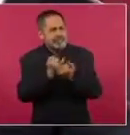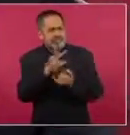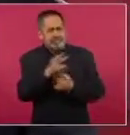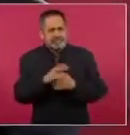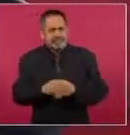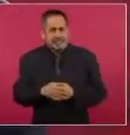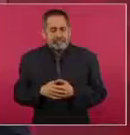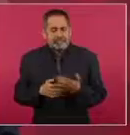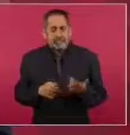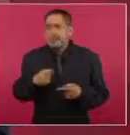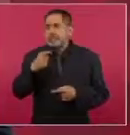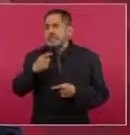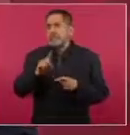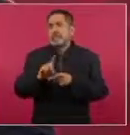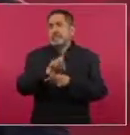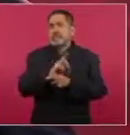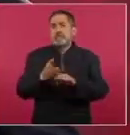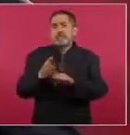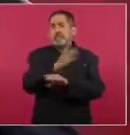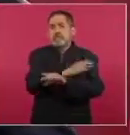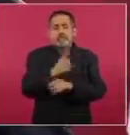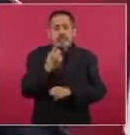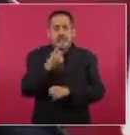debe de tener como 150 años.